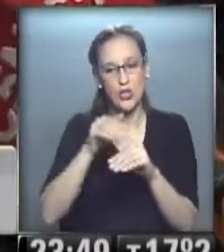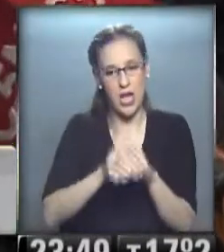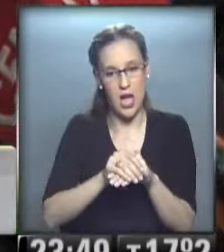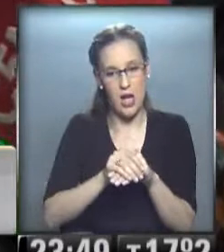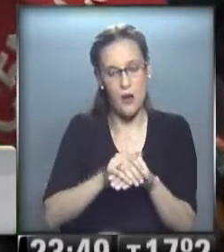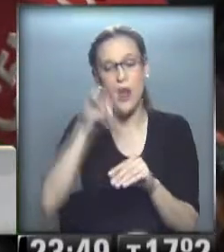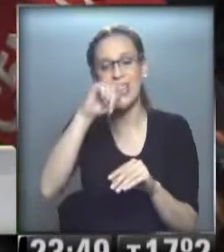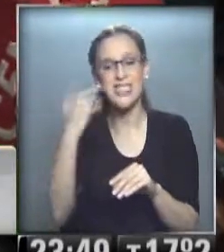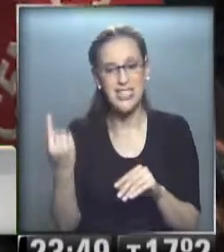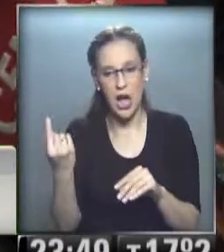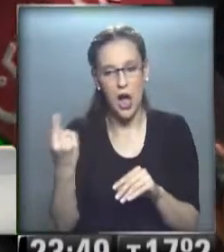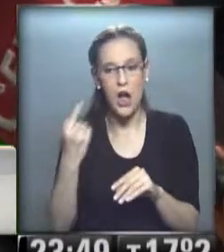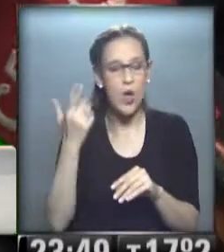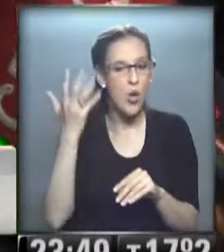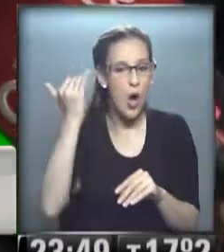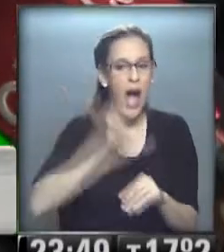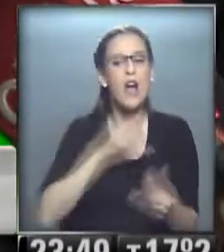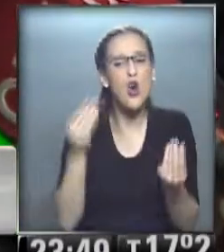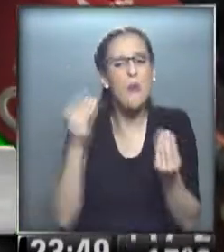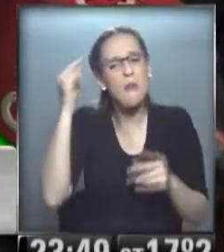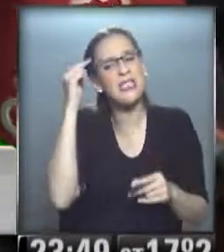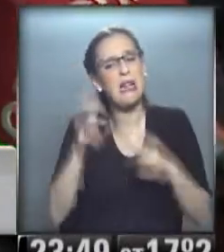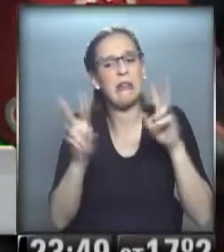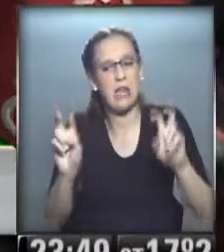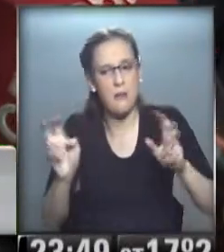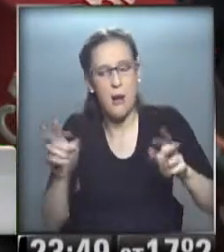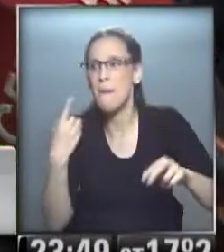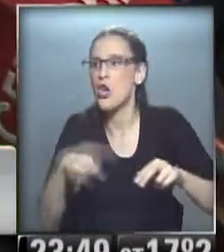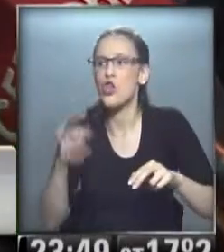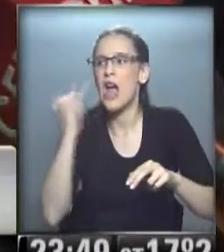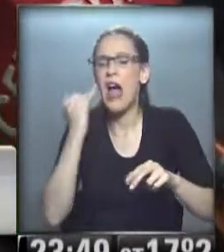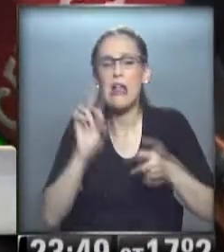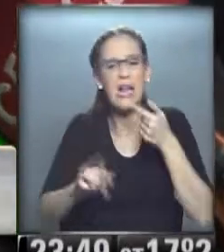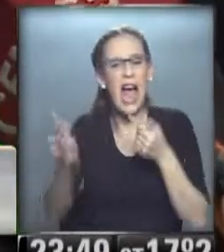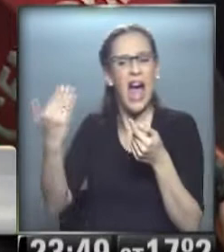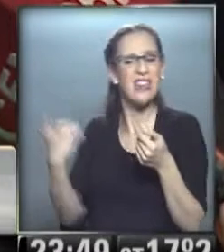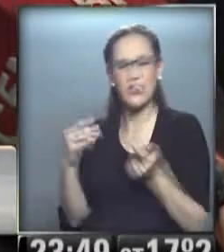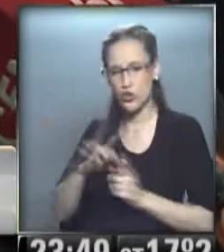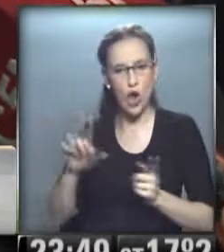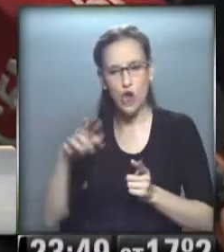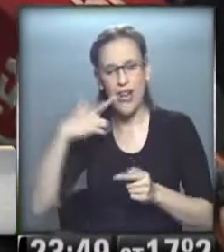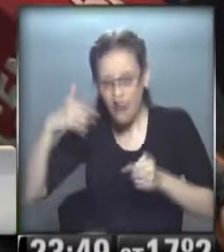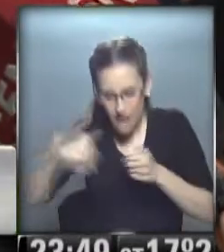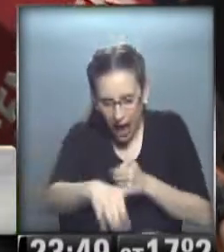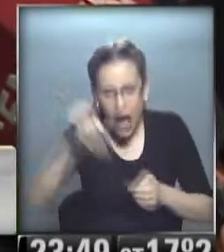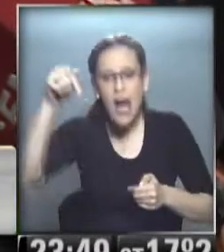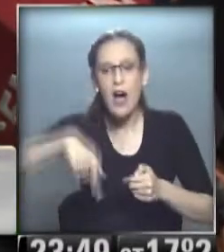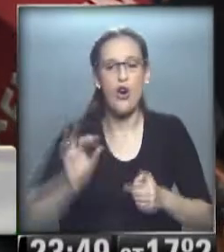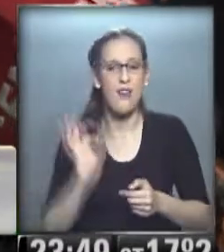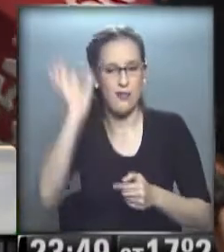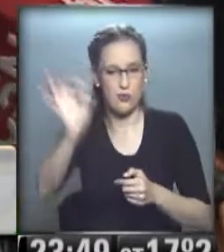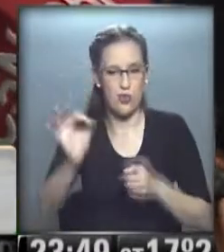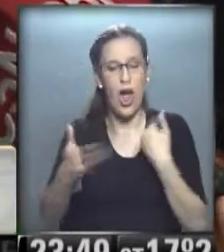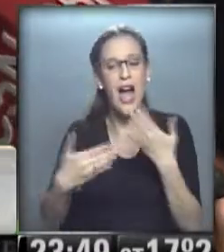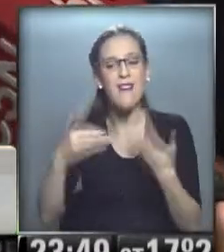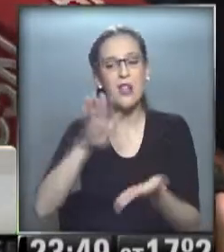condiciones y los funcionarios, cómo se tiene que calcular en este tema. Pero vuelvo a insistir, nada es para atrás, son leyes de acá para adelante. Y estamos hablando de temas